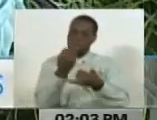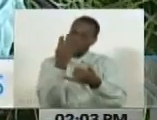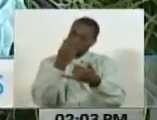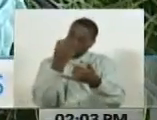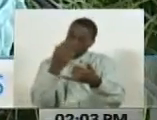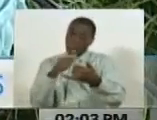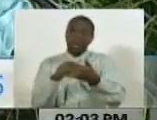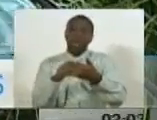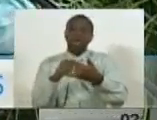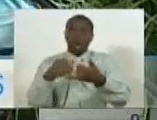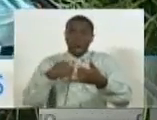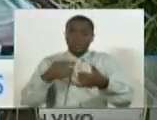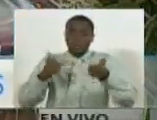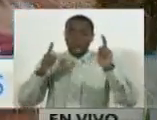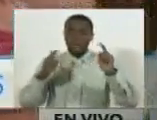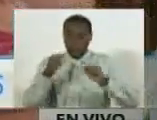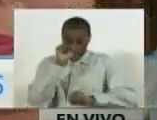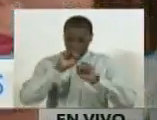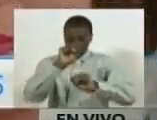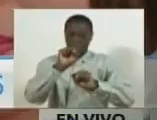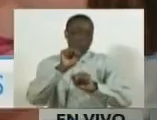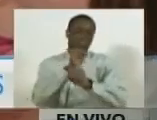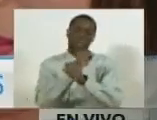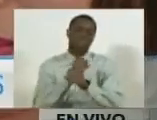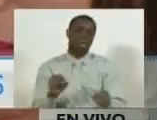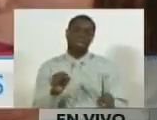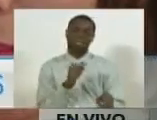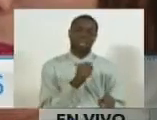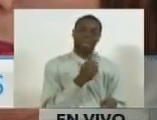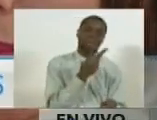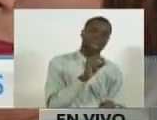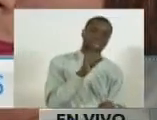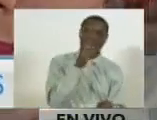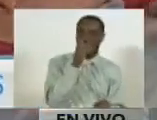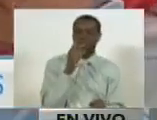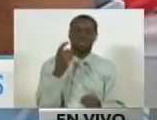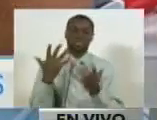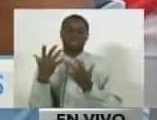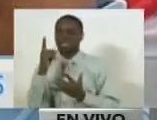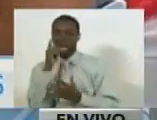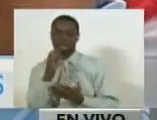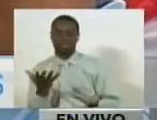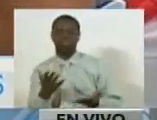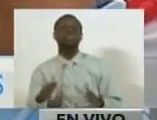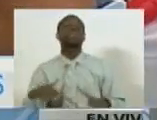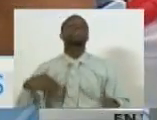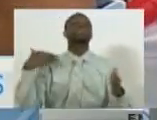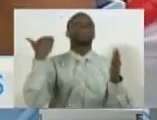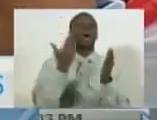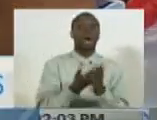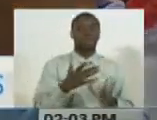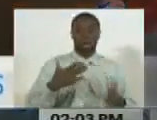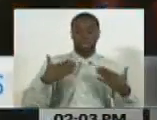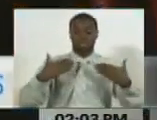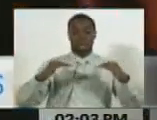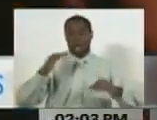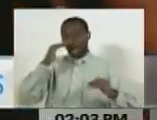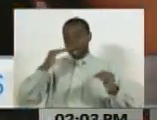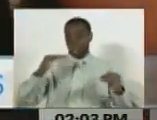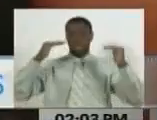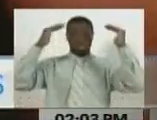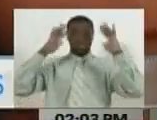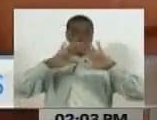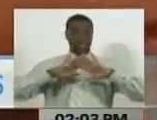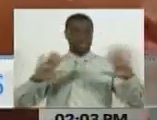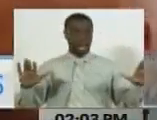tiene defensa. Voy más allá. Hasta un adulto como nosotros,